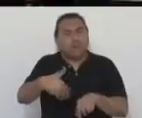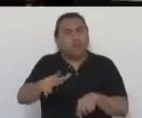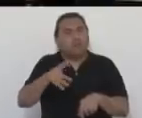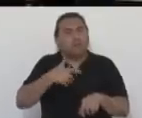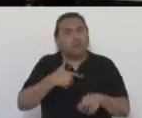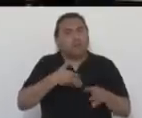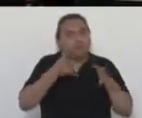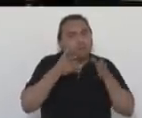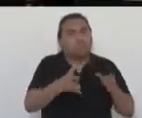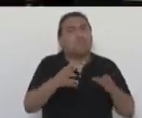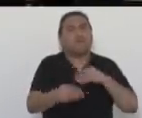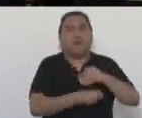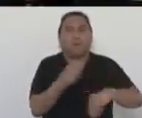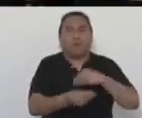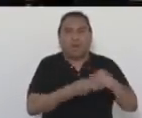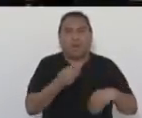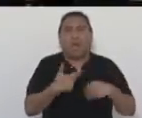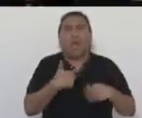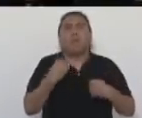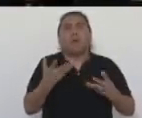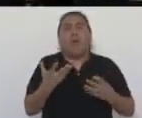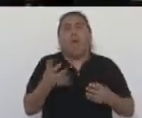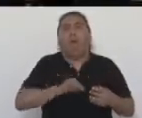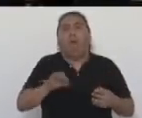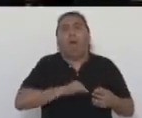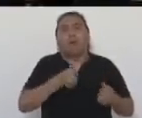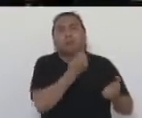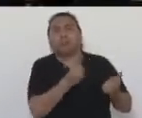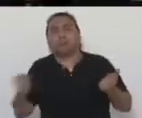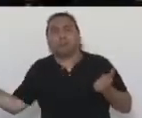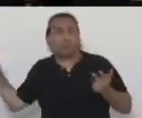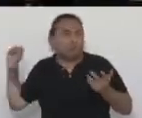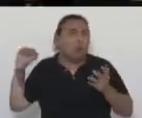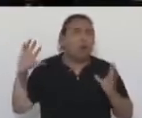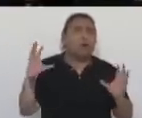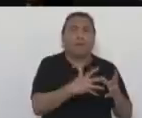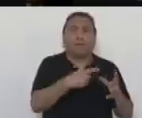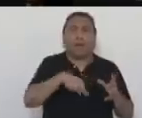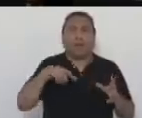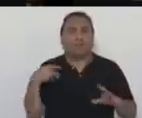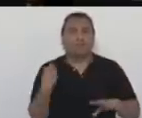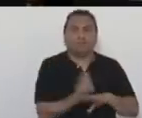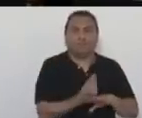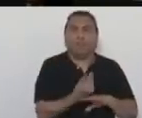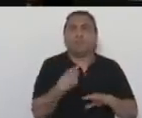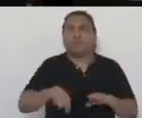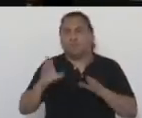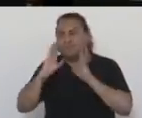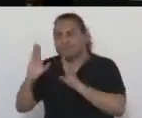merece tenerme presente después de tantos años de compartirme con ustedes ese compromiso y a la lucha contra la